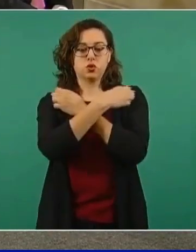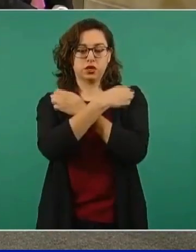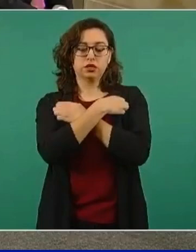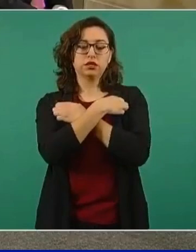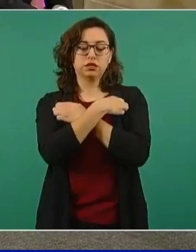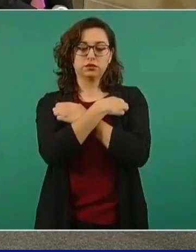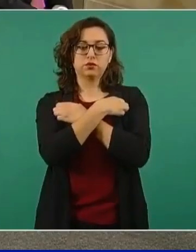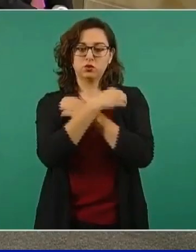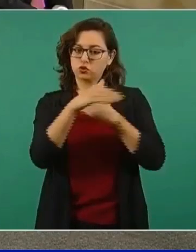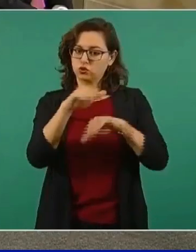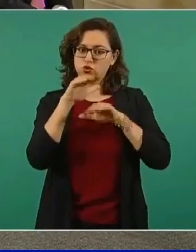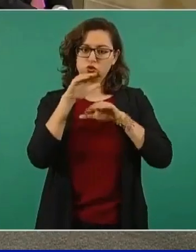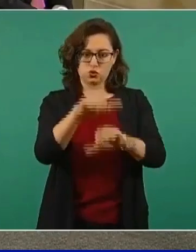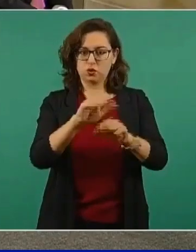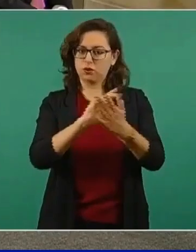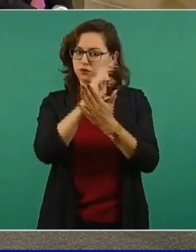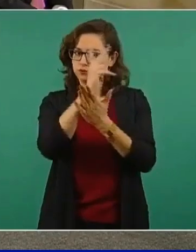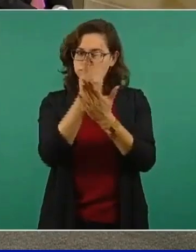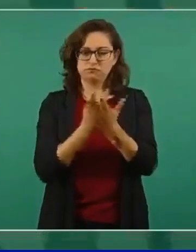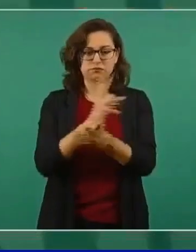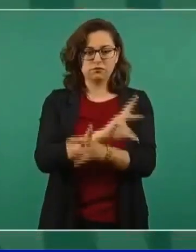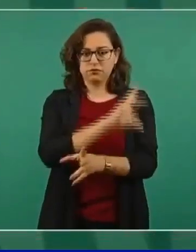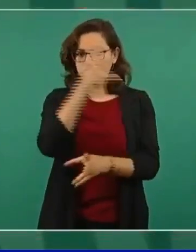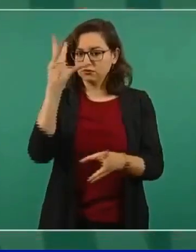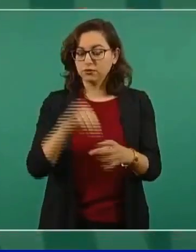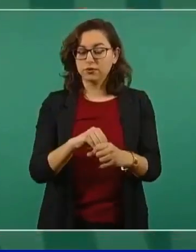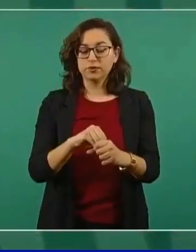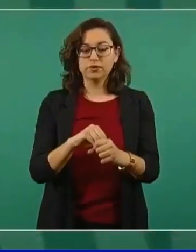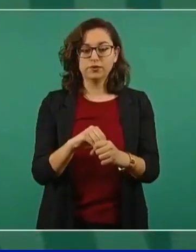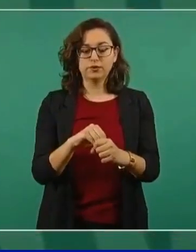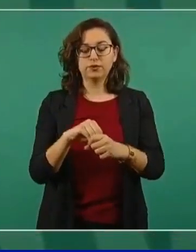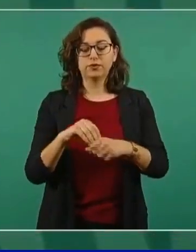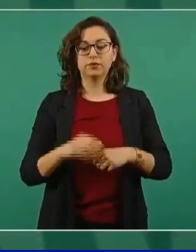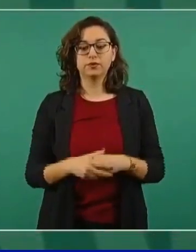de todo este plan.